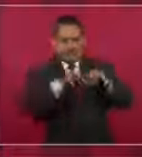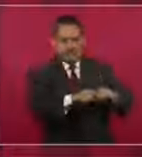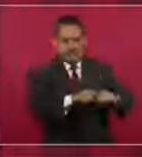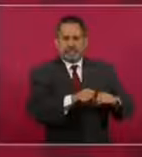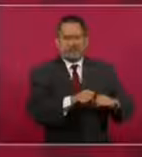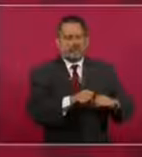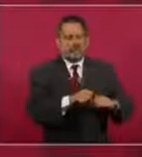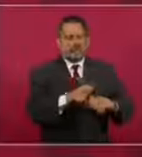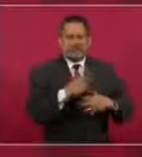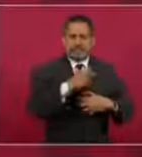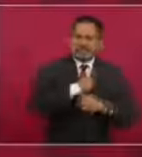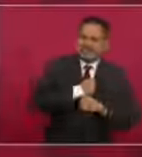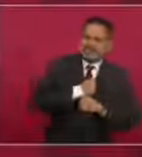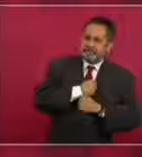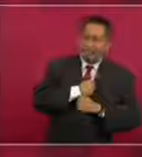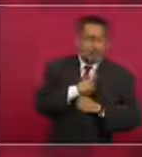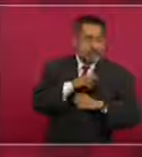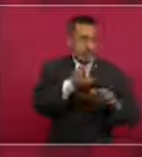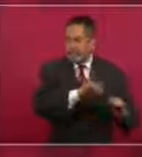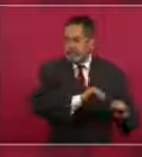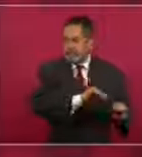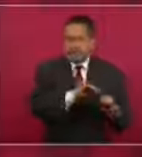y fue deportado